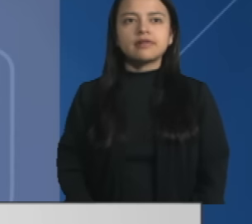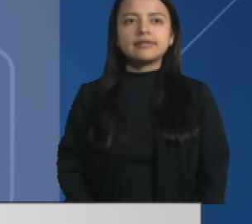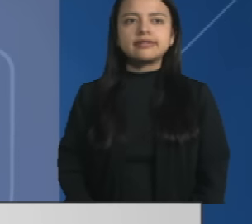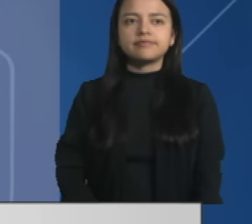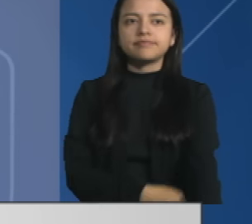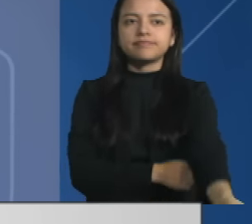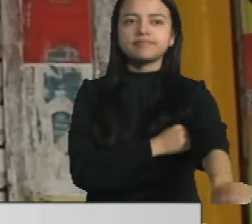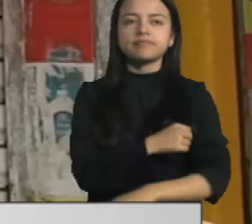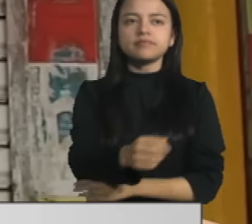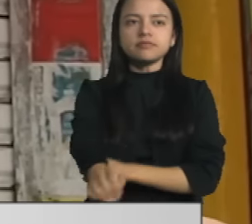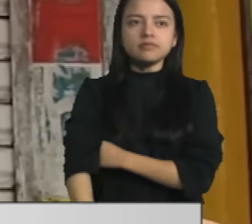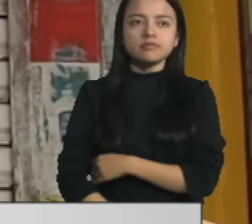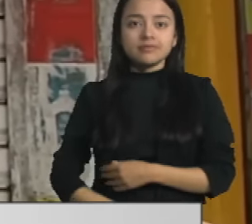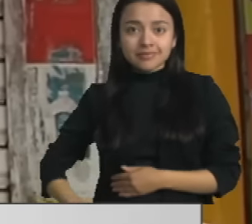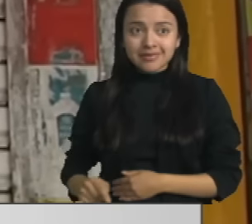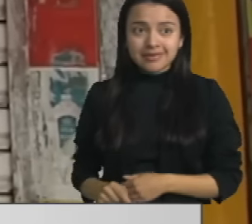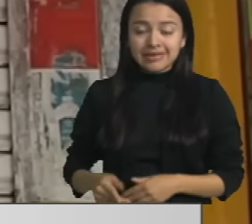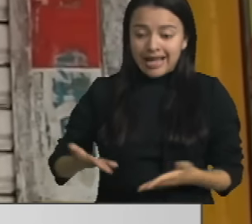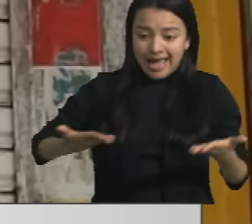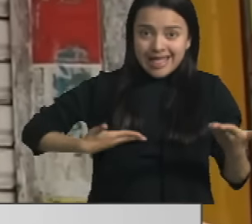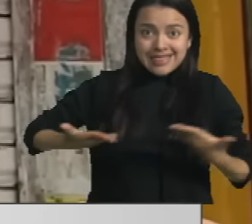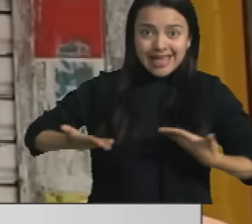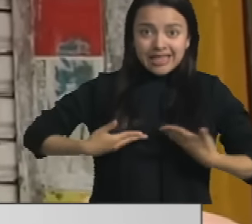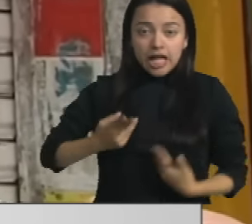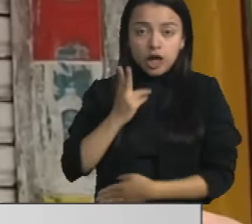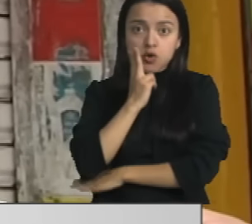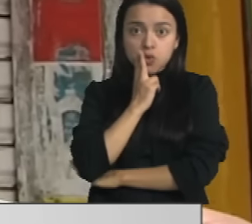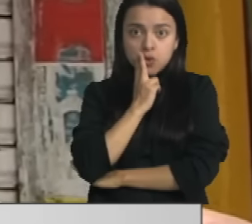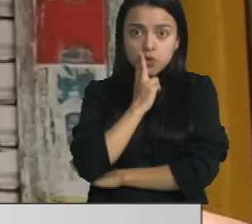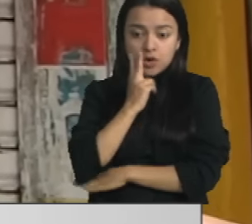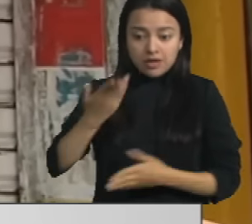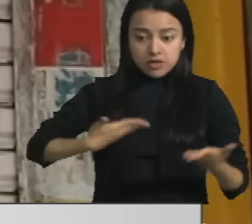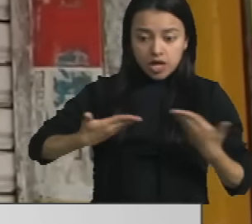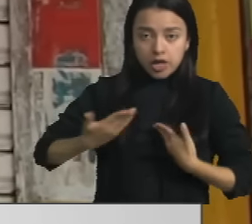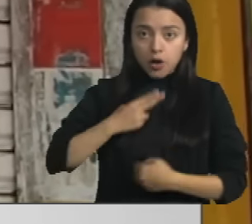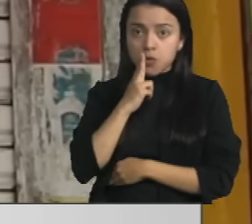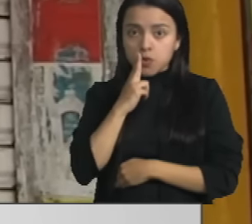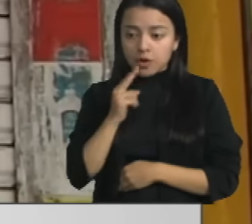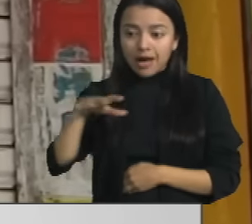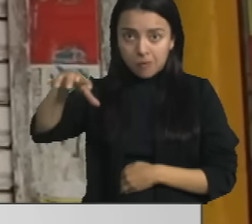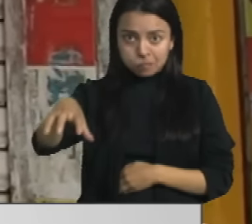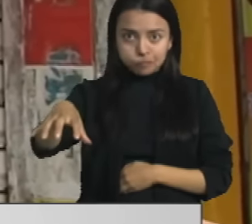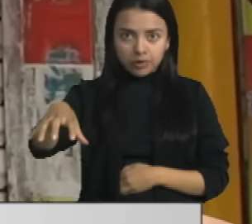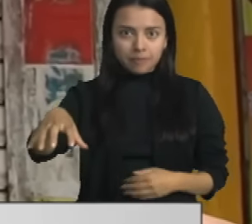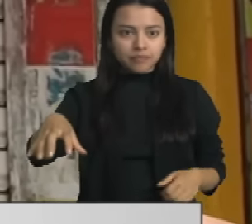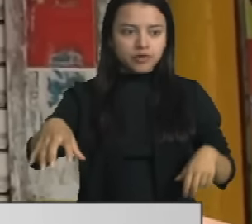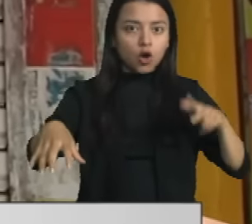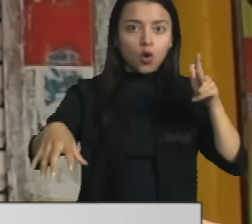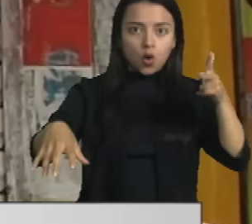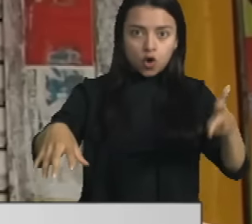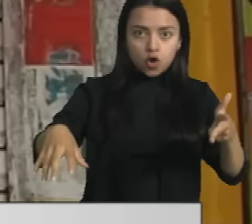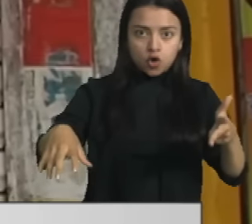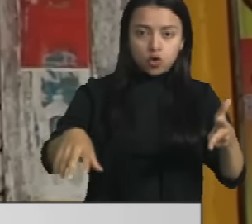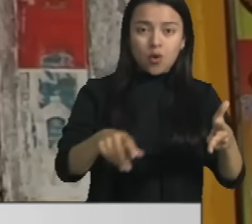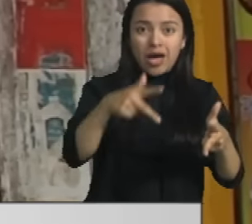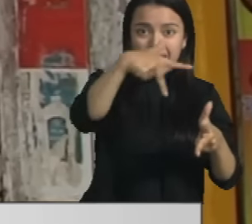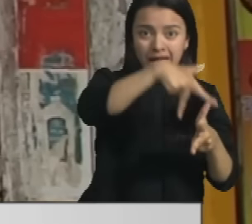Dicen que fue por atracar la cigarrería y que fueron dos personas, una en un taxi y una en una moto,